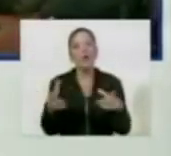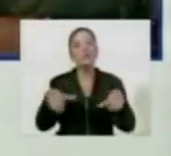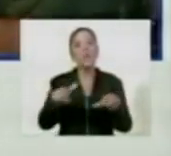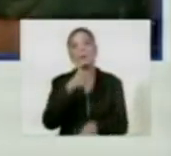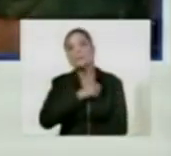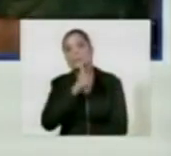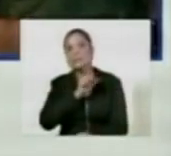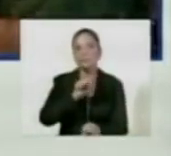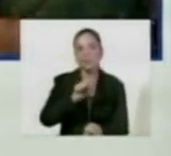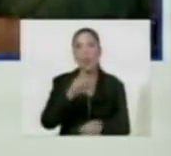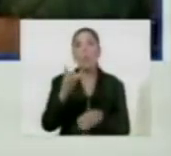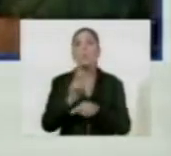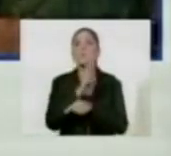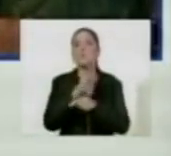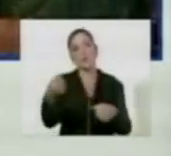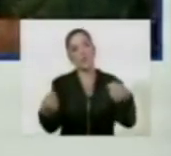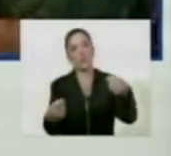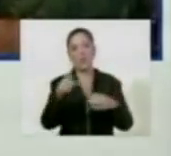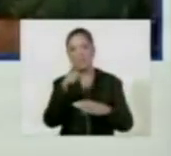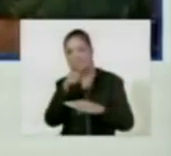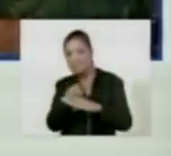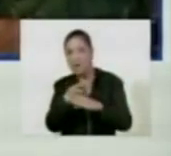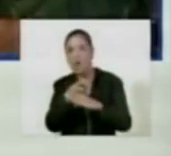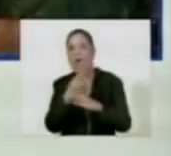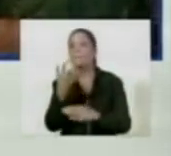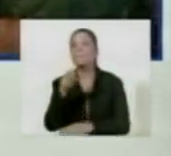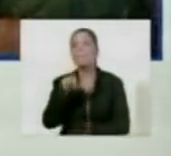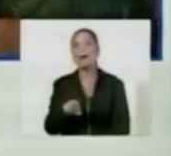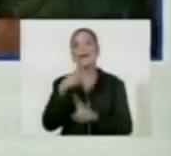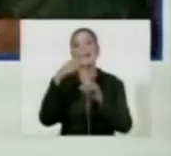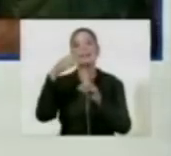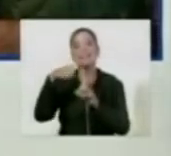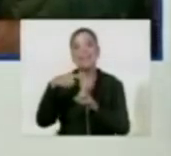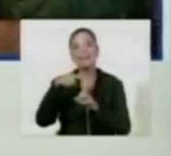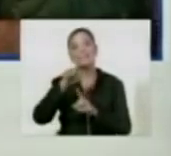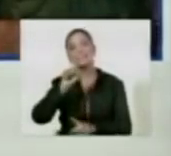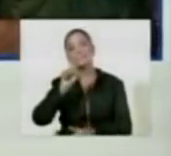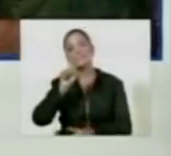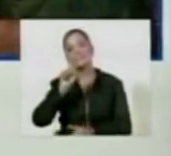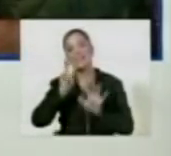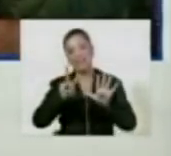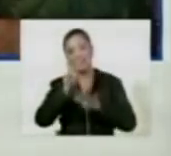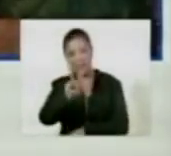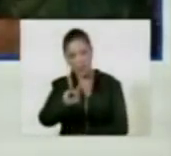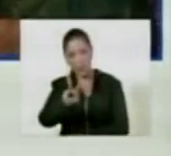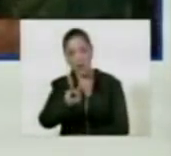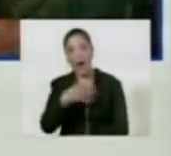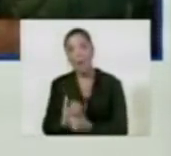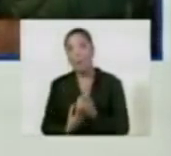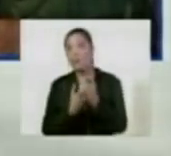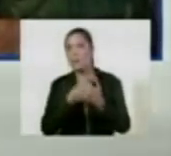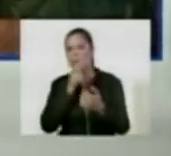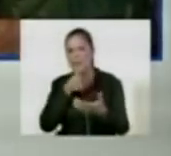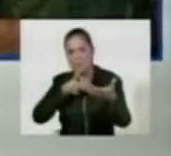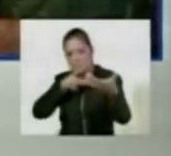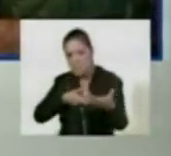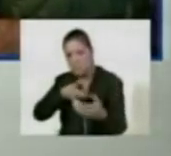empleando tanques T-72 y BMP-3, apoyados por el mortero Nona